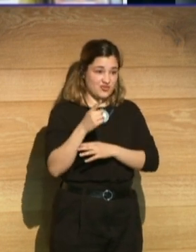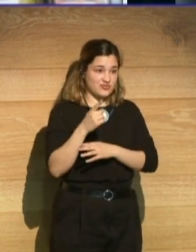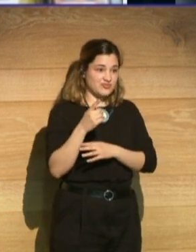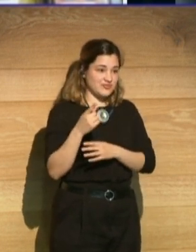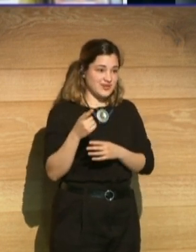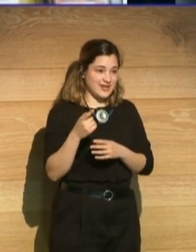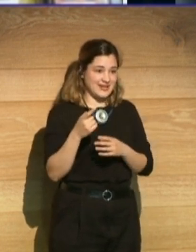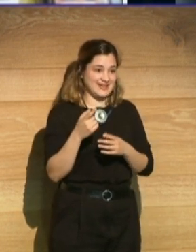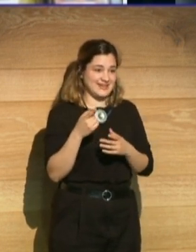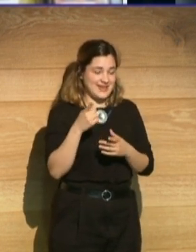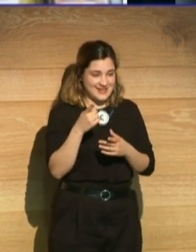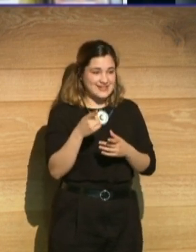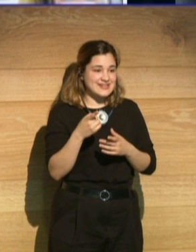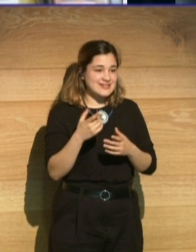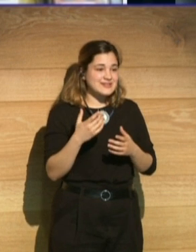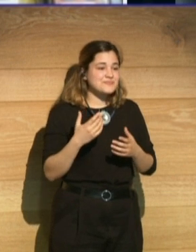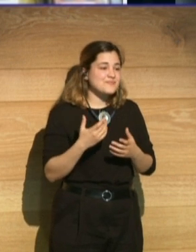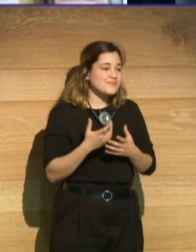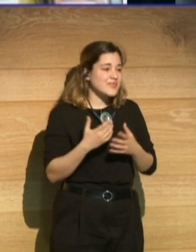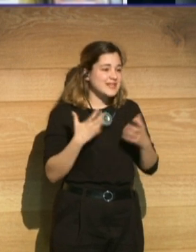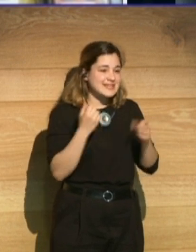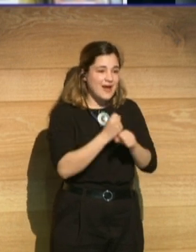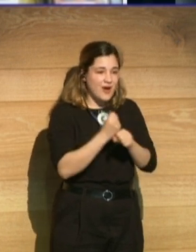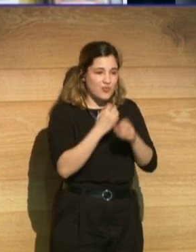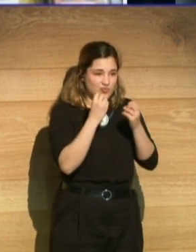lo siento, que nos va a contar